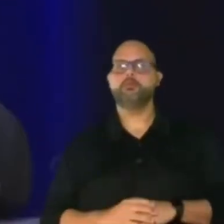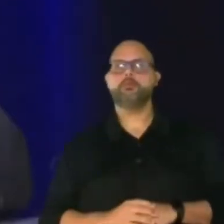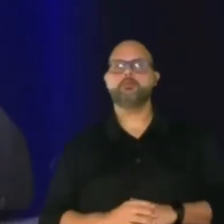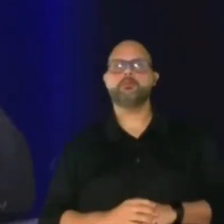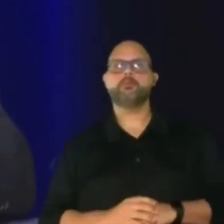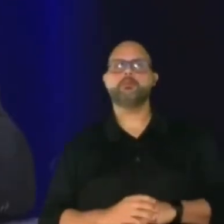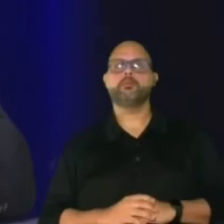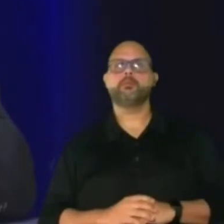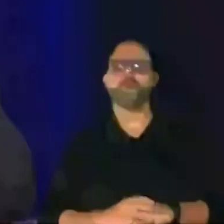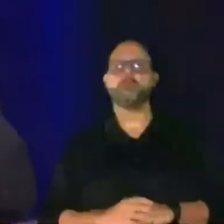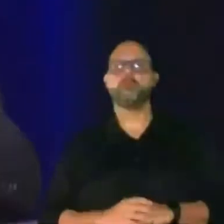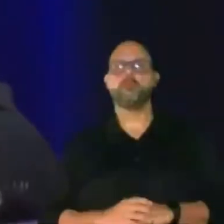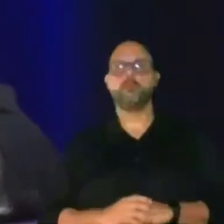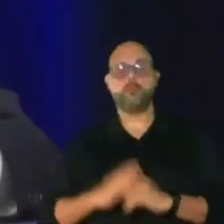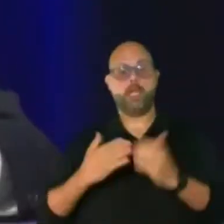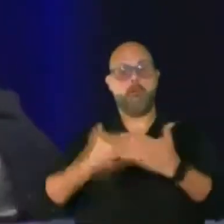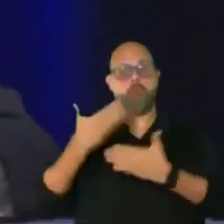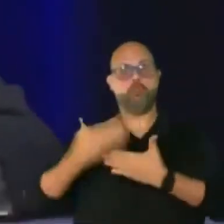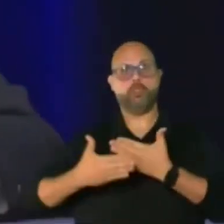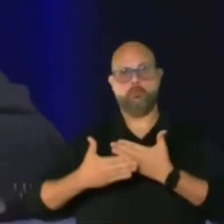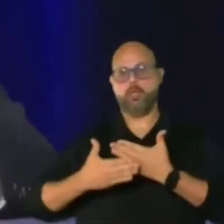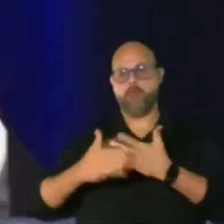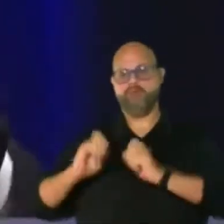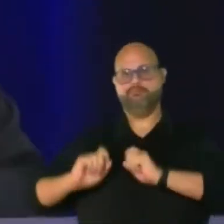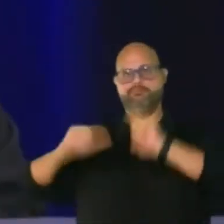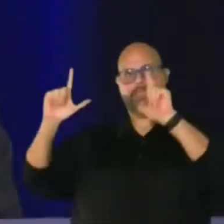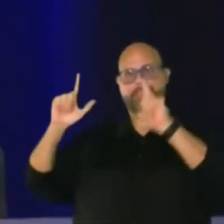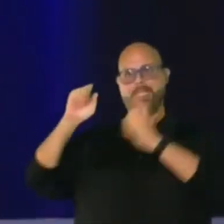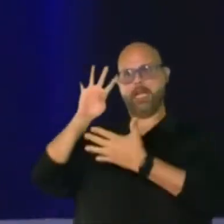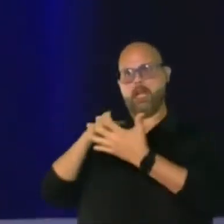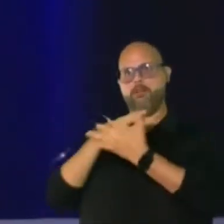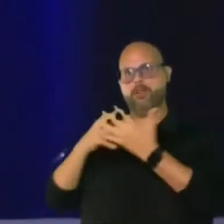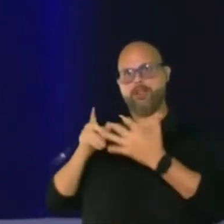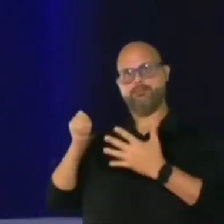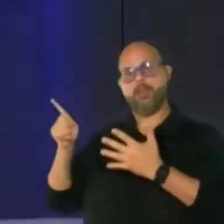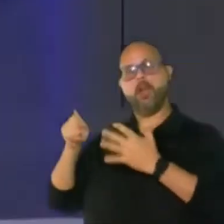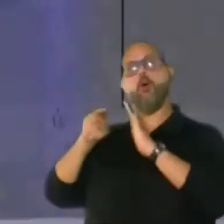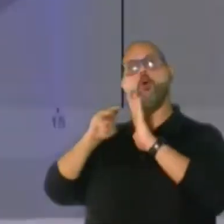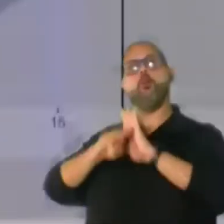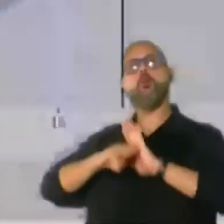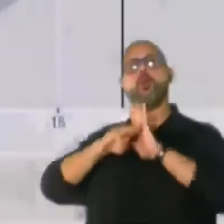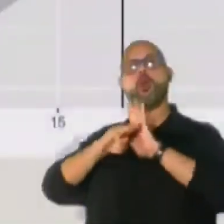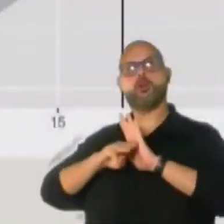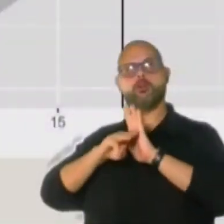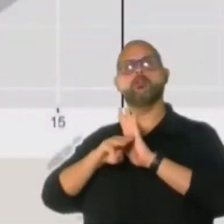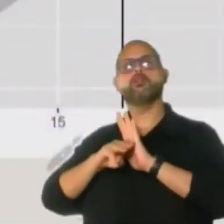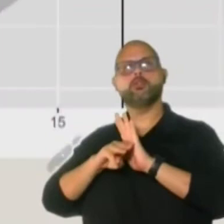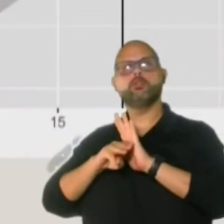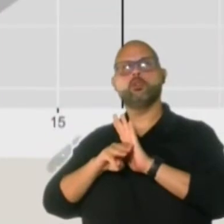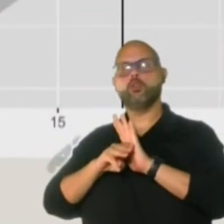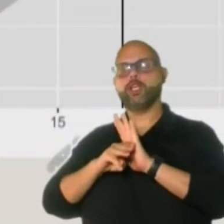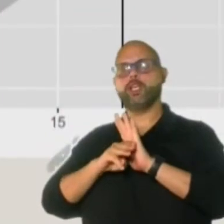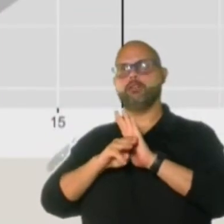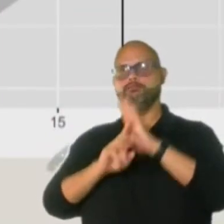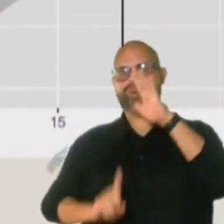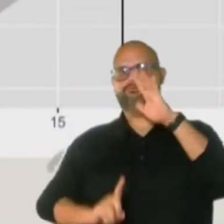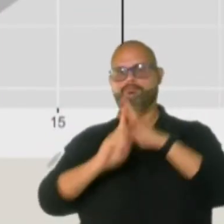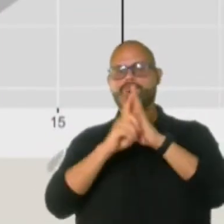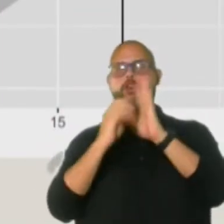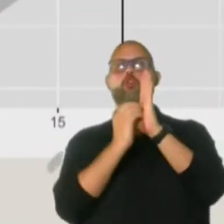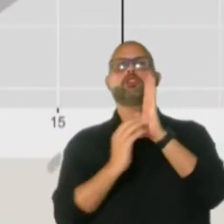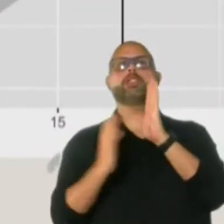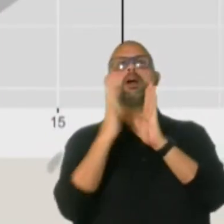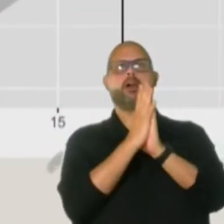En la próxima gráfica es un modelo en el cual se ven los datos por semana.